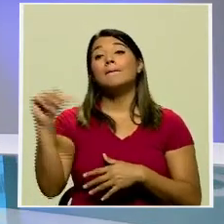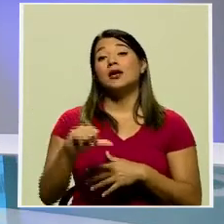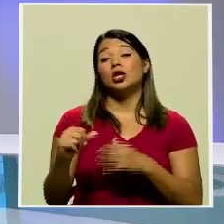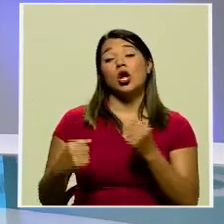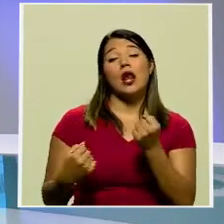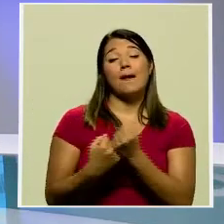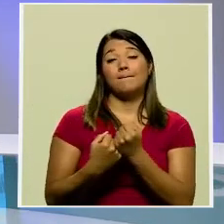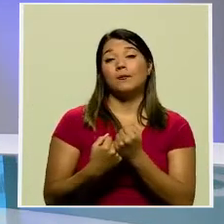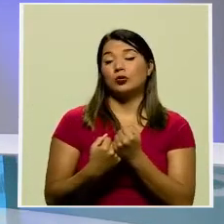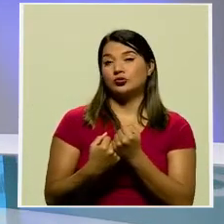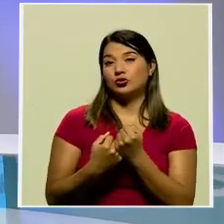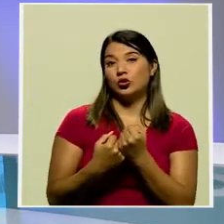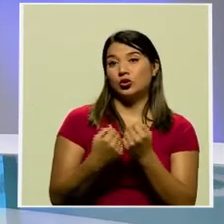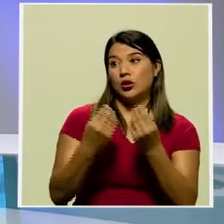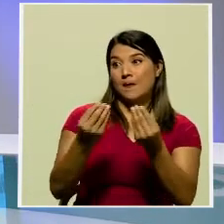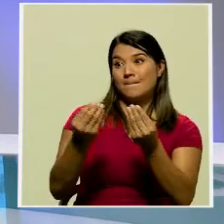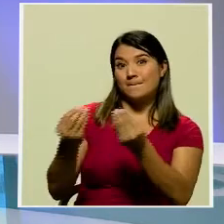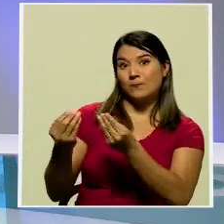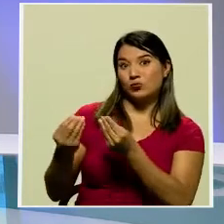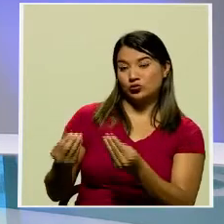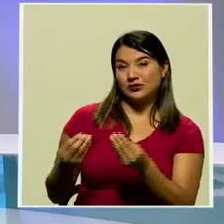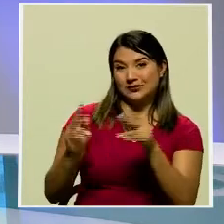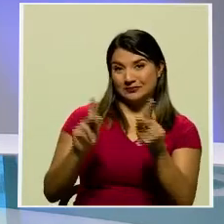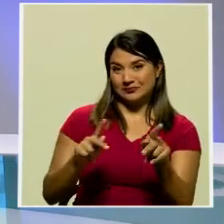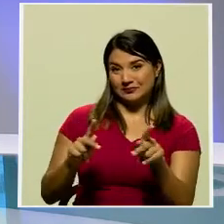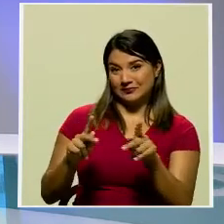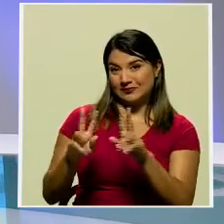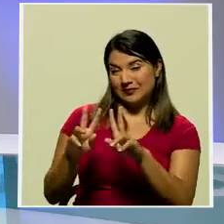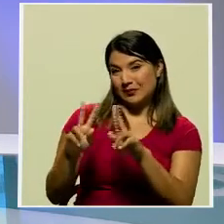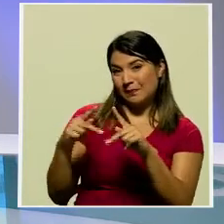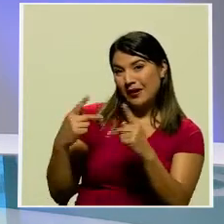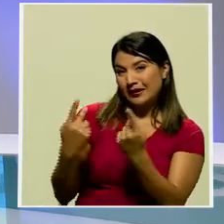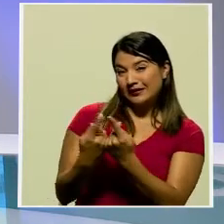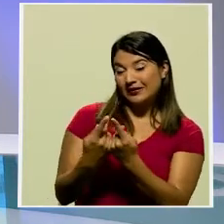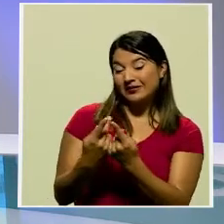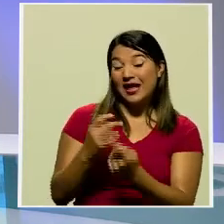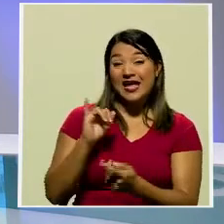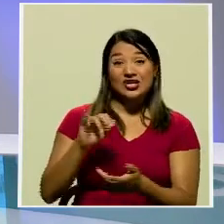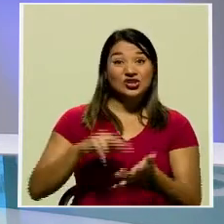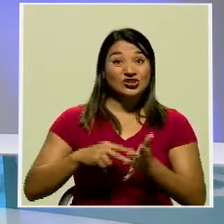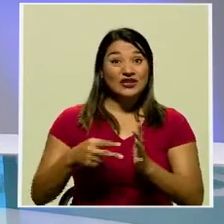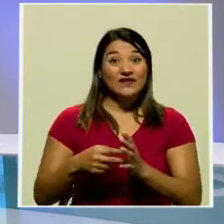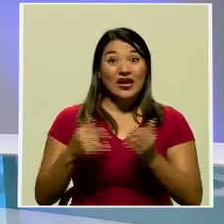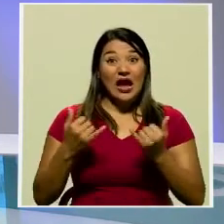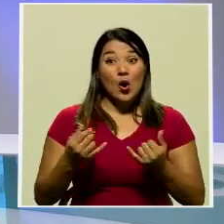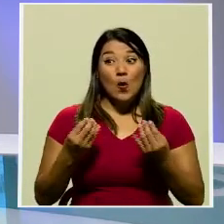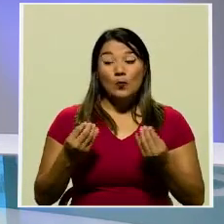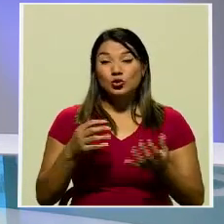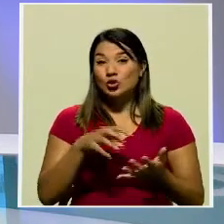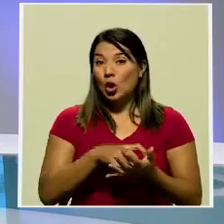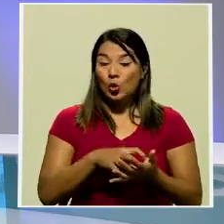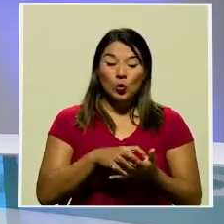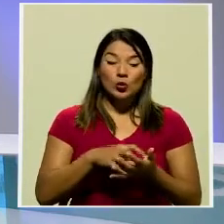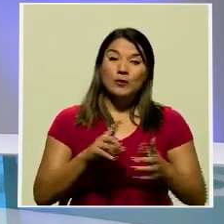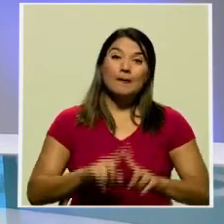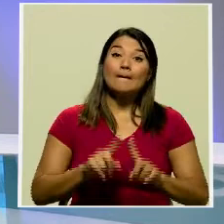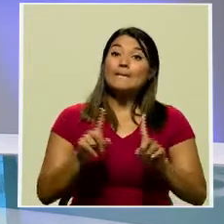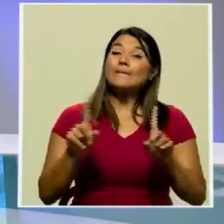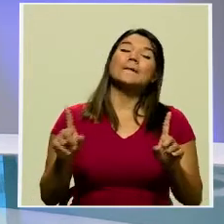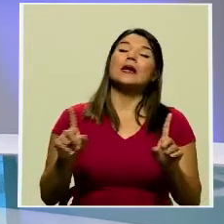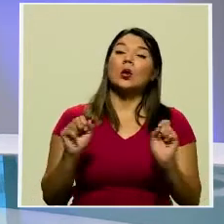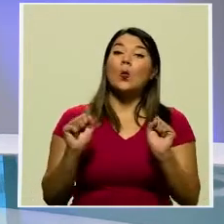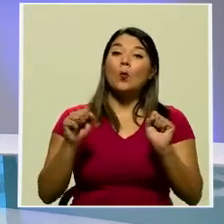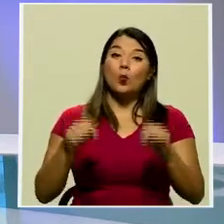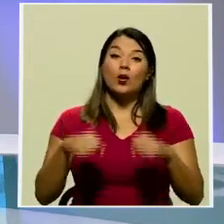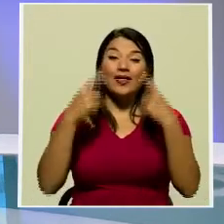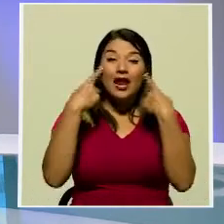de una parte de su coalición, lo que genera muchas incógnitas, aunque no se descarta que logre